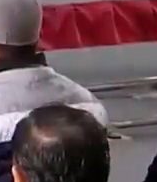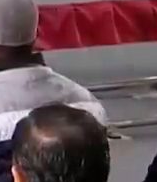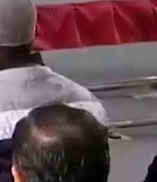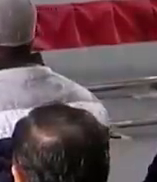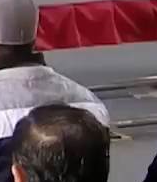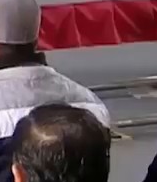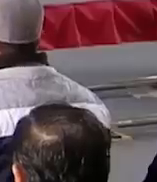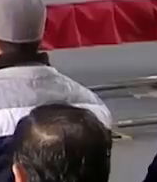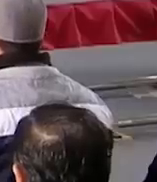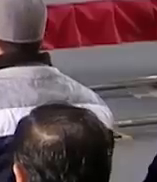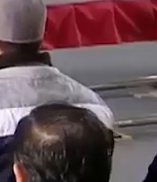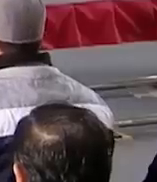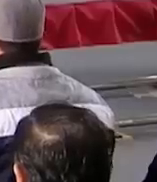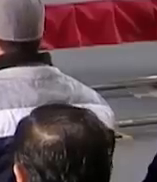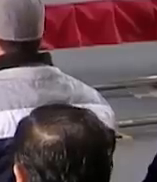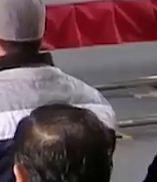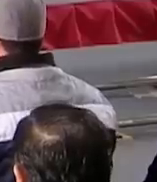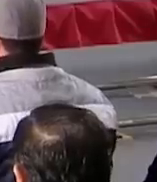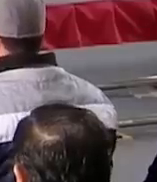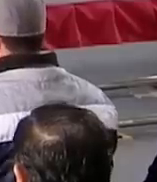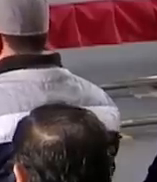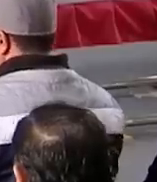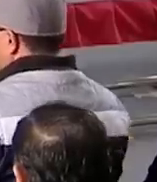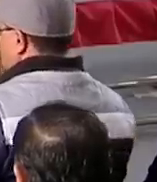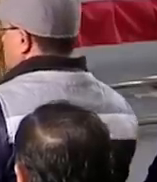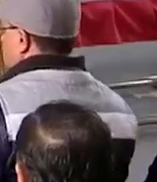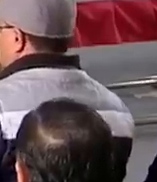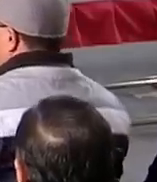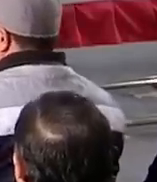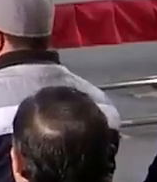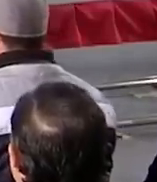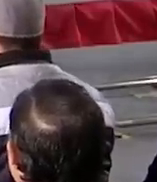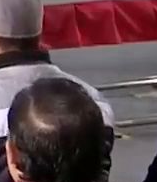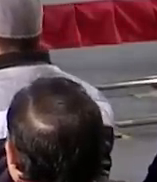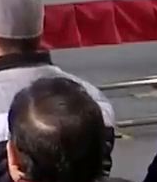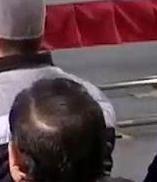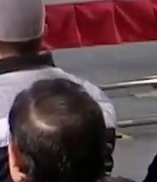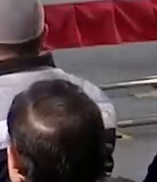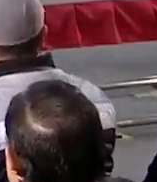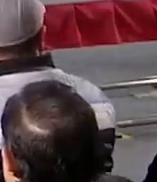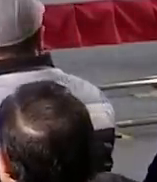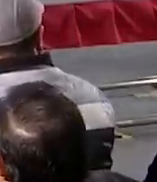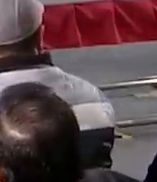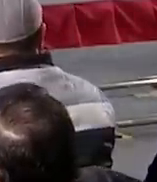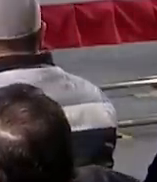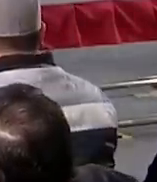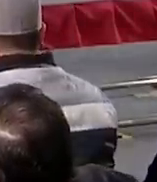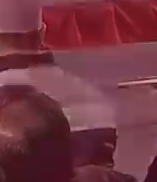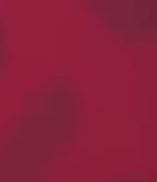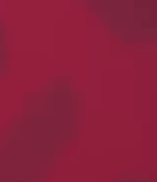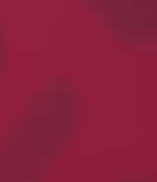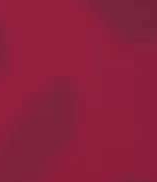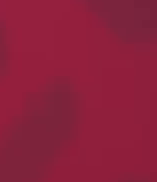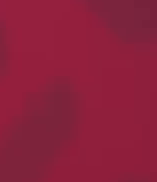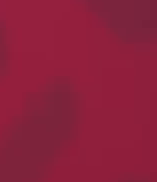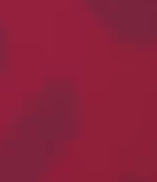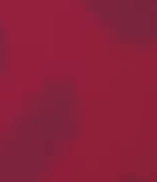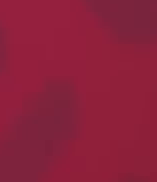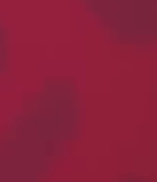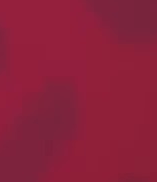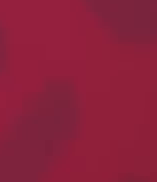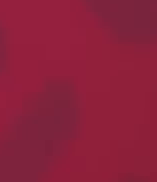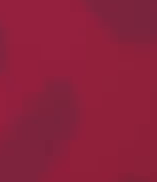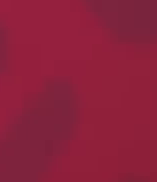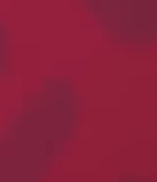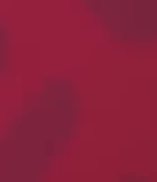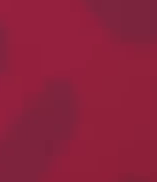Ahora, en las manifestaciones que se están dando en otros países, hay conciertos, hay otra manera